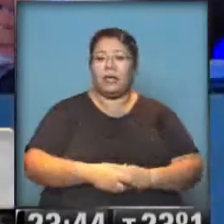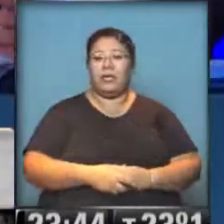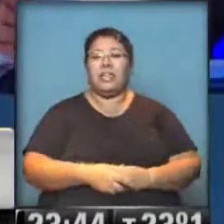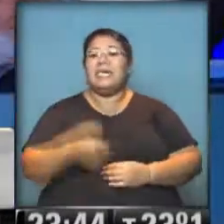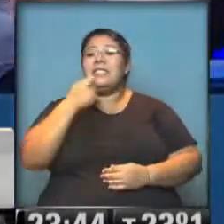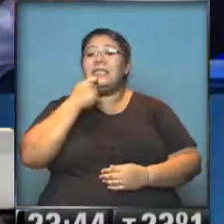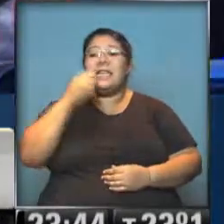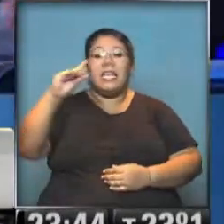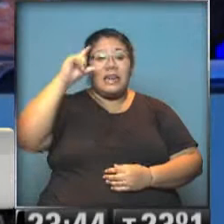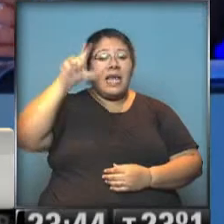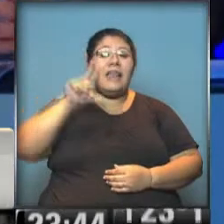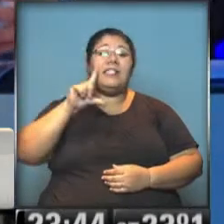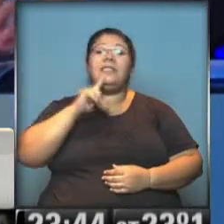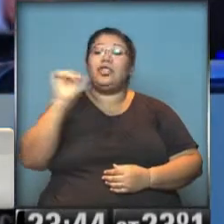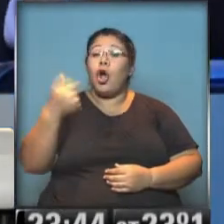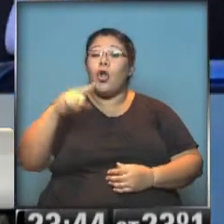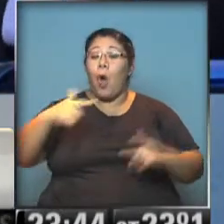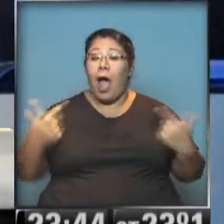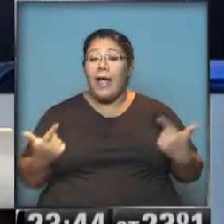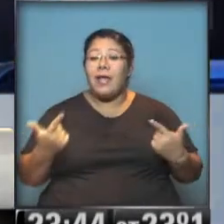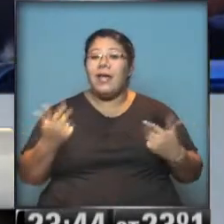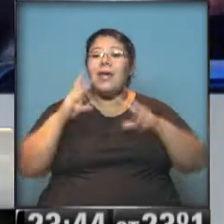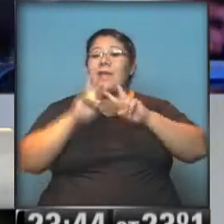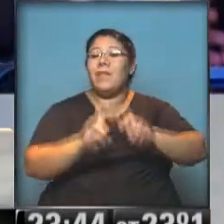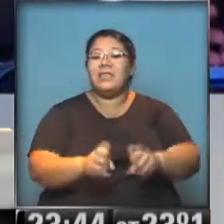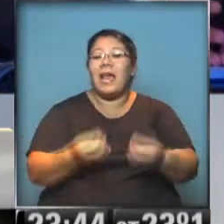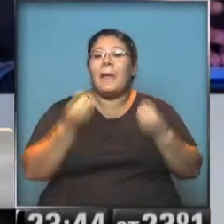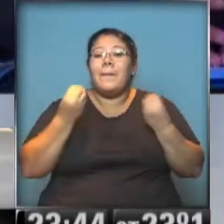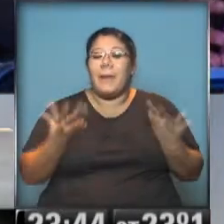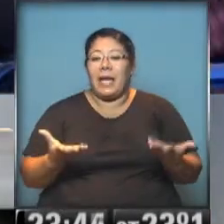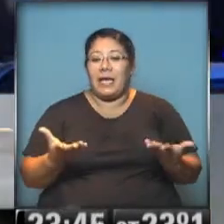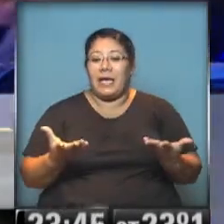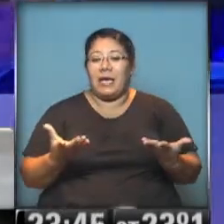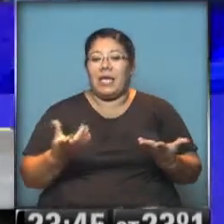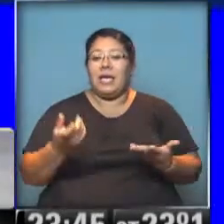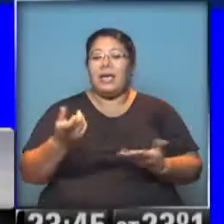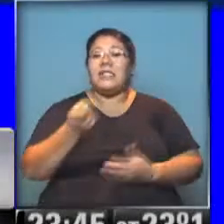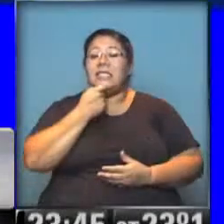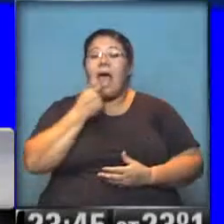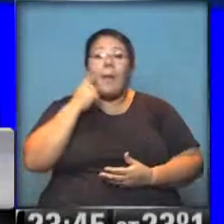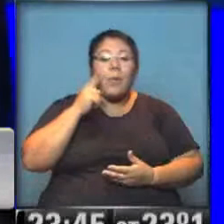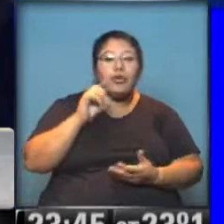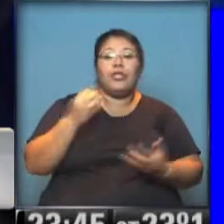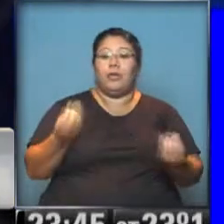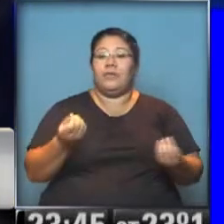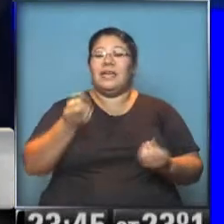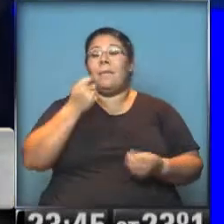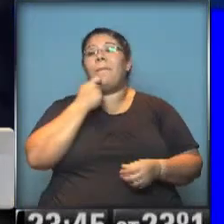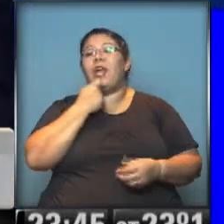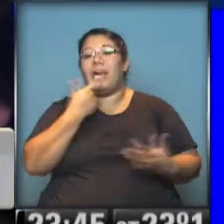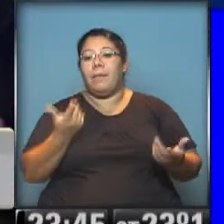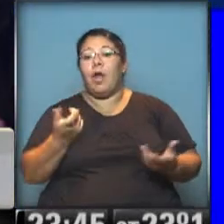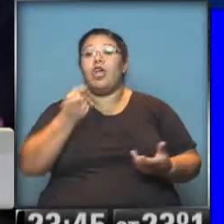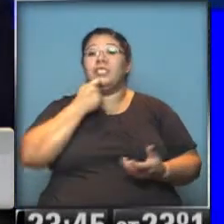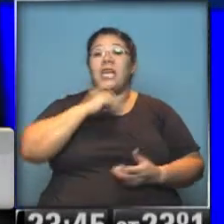delito, no podemos investigar lo que se dice que es la subjetividad, el dolo, la intención. Si no hay un robo, no vamos a detener a alguien